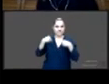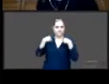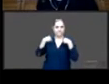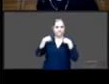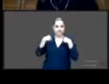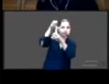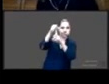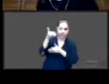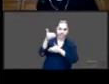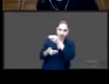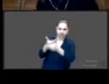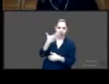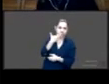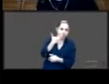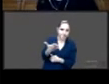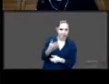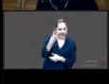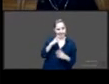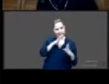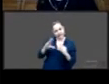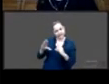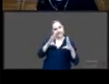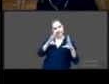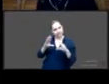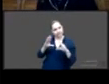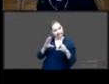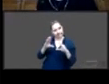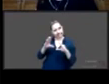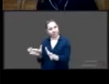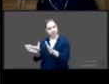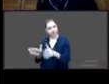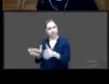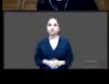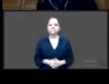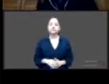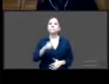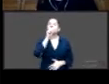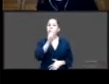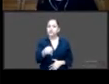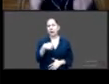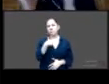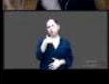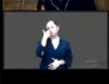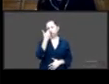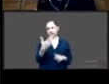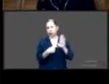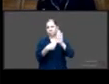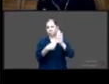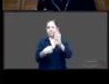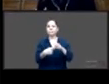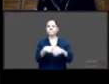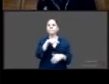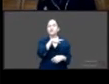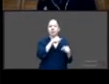la que sigue, por favor, es quería mostrarles que también en lo que hemos trabajado es a partir de esta reorientación hemos estimado